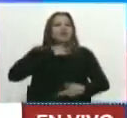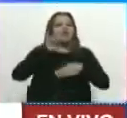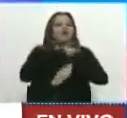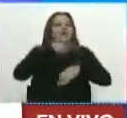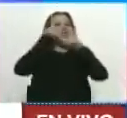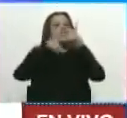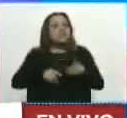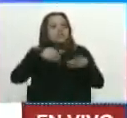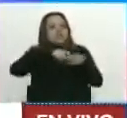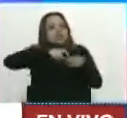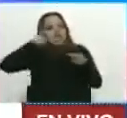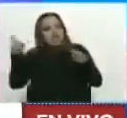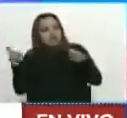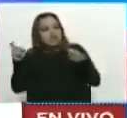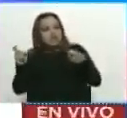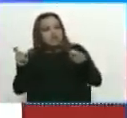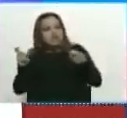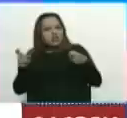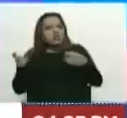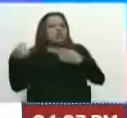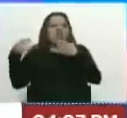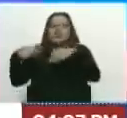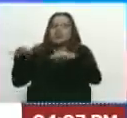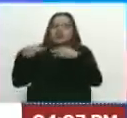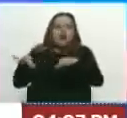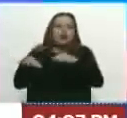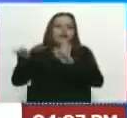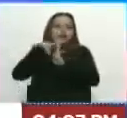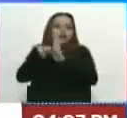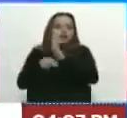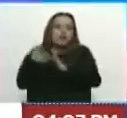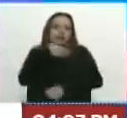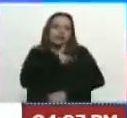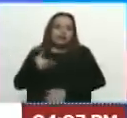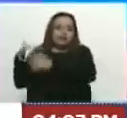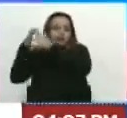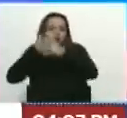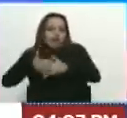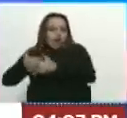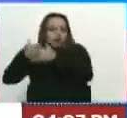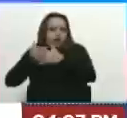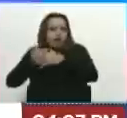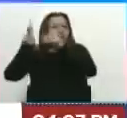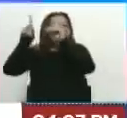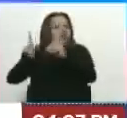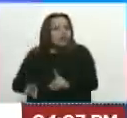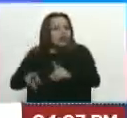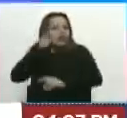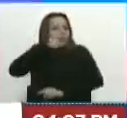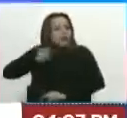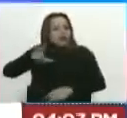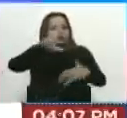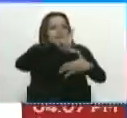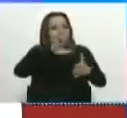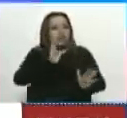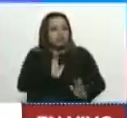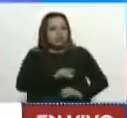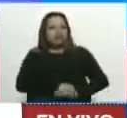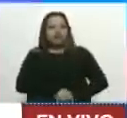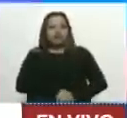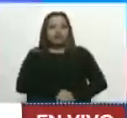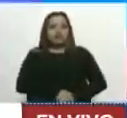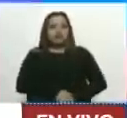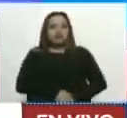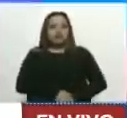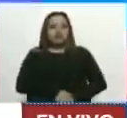decidido salirse de lo que el imperio norteamericano decide para los pueblos de América Latina.